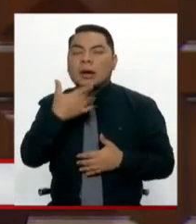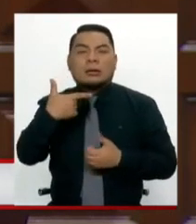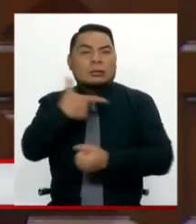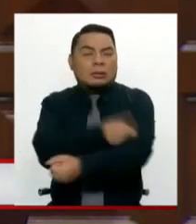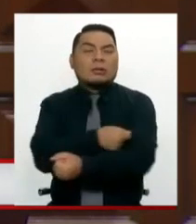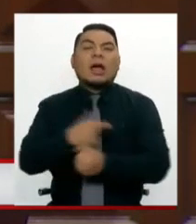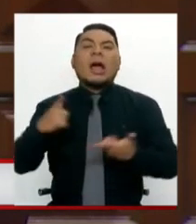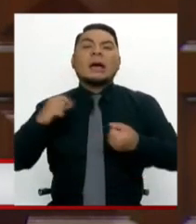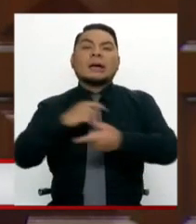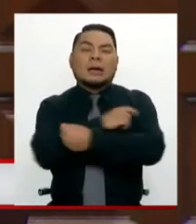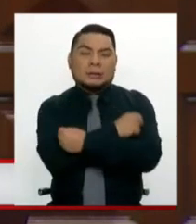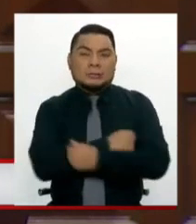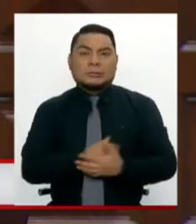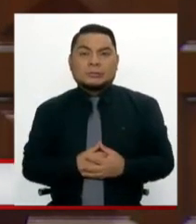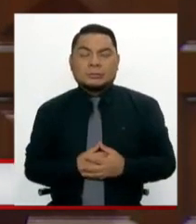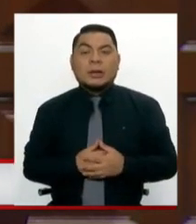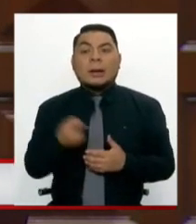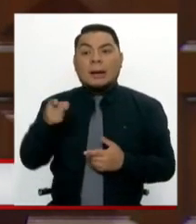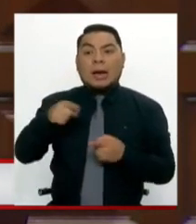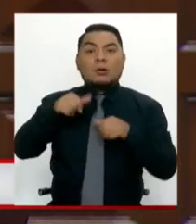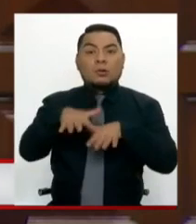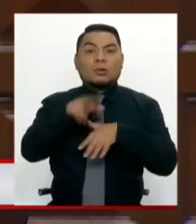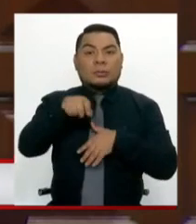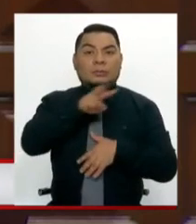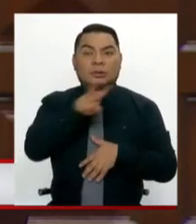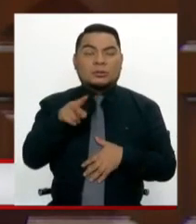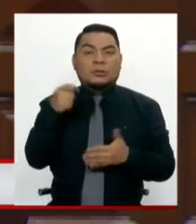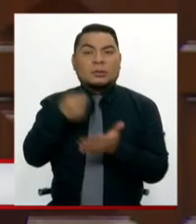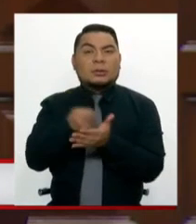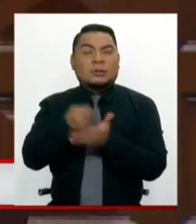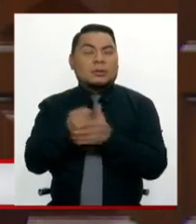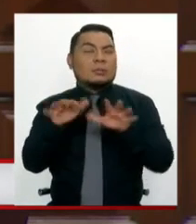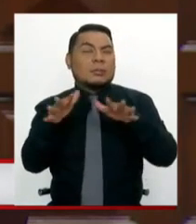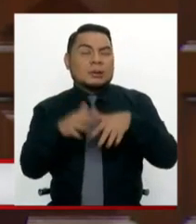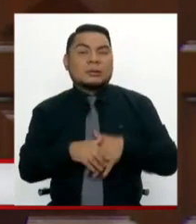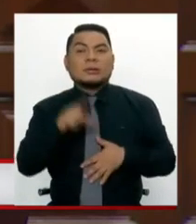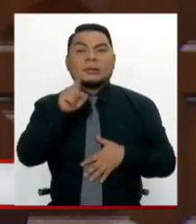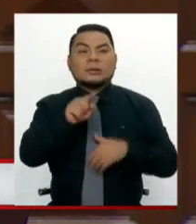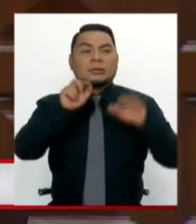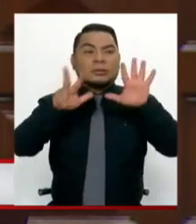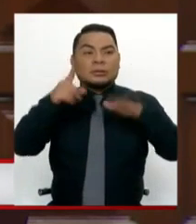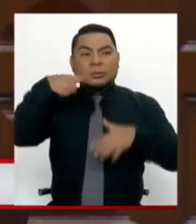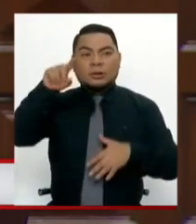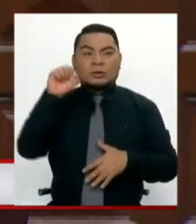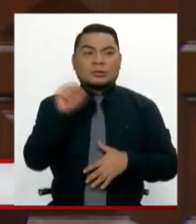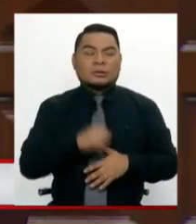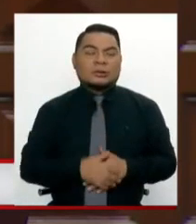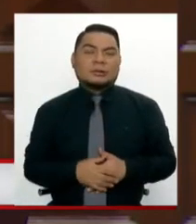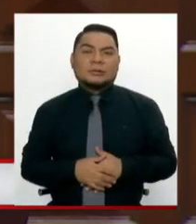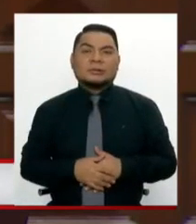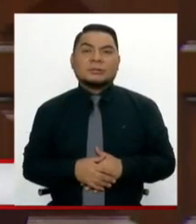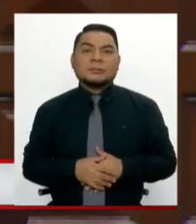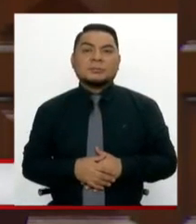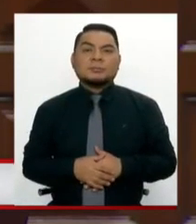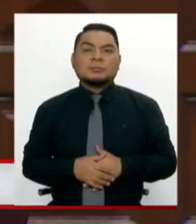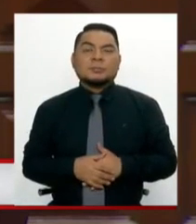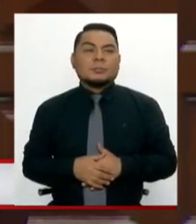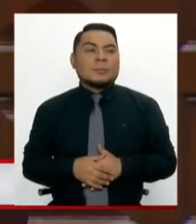a junio del 2022, por un valor de más de 18 millones de soles.